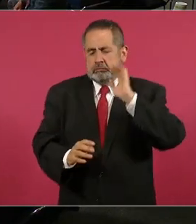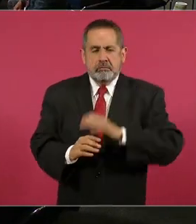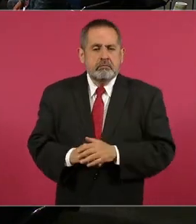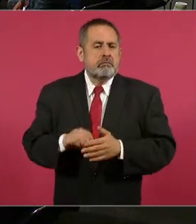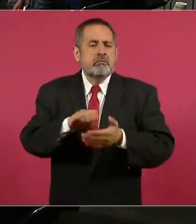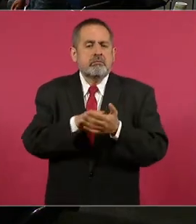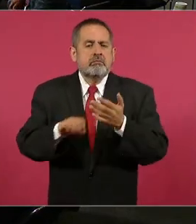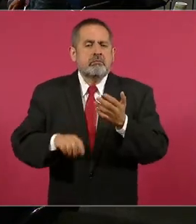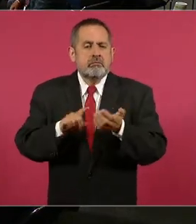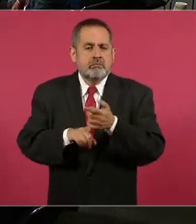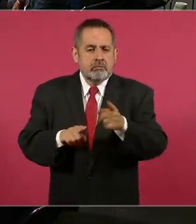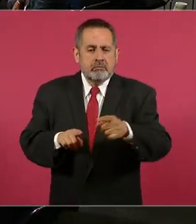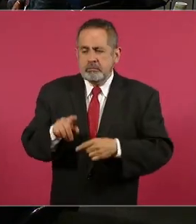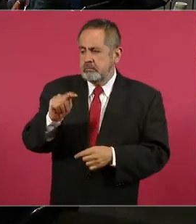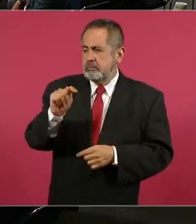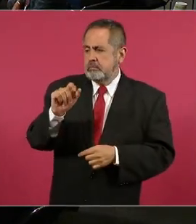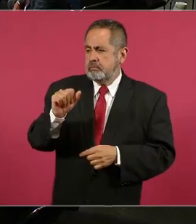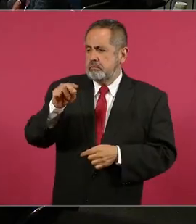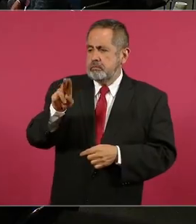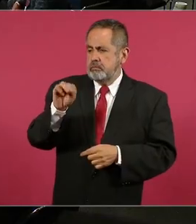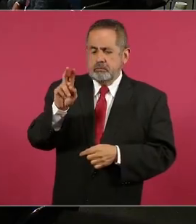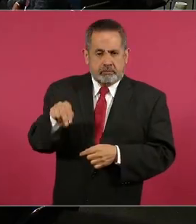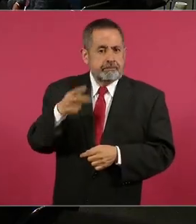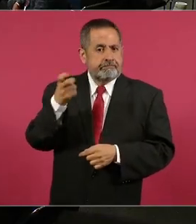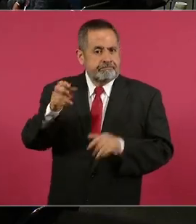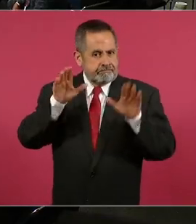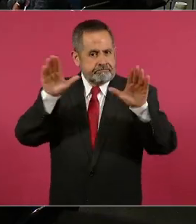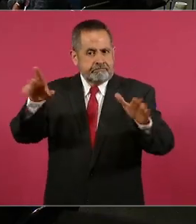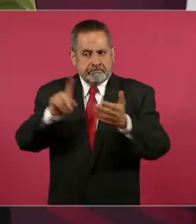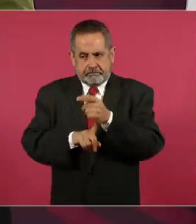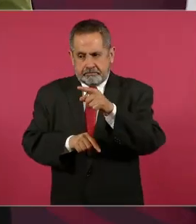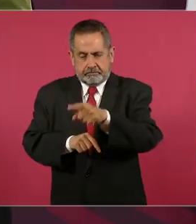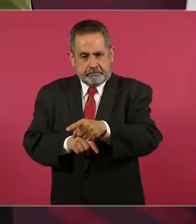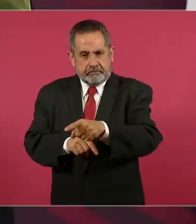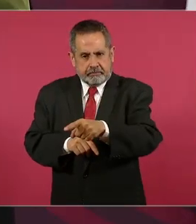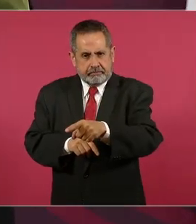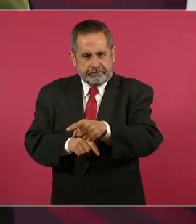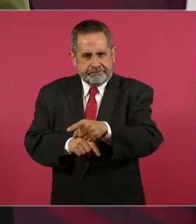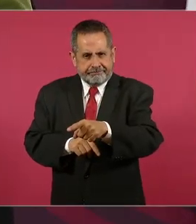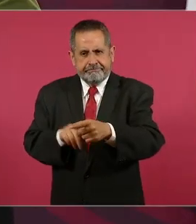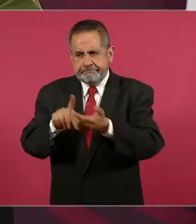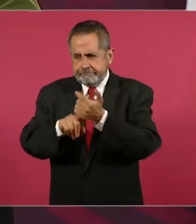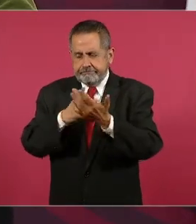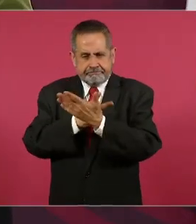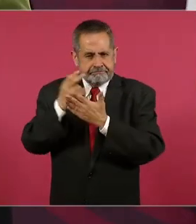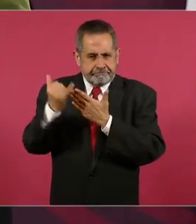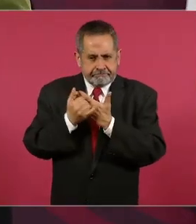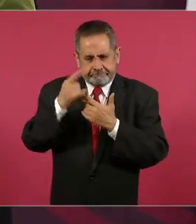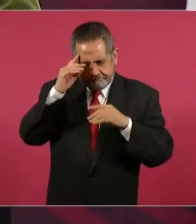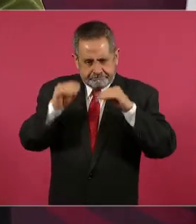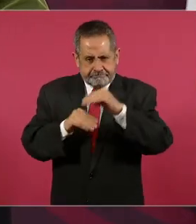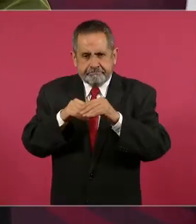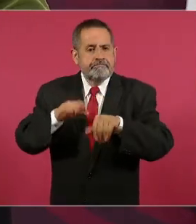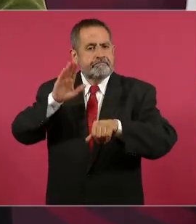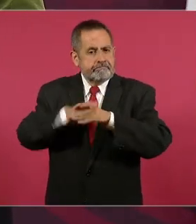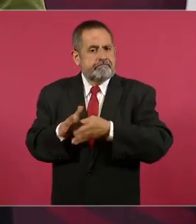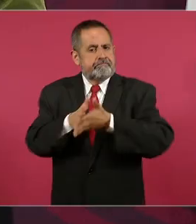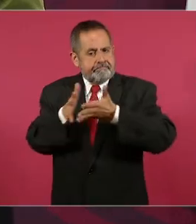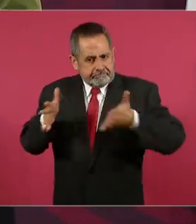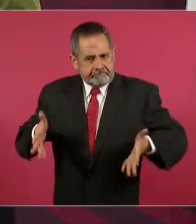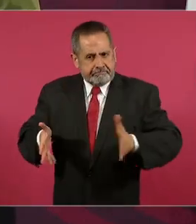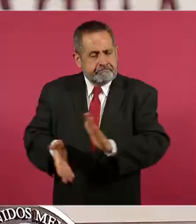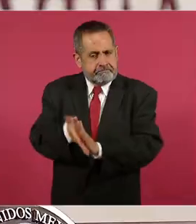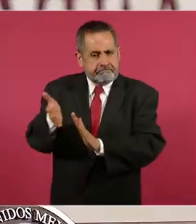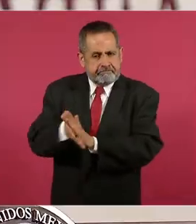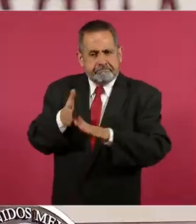Tamuín, aquí tenemos Tamuín, ese aeropuerto, hay un proyecto para ampliar pista y que